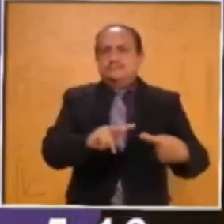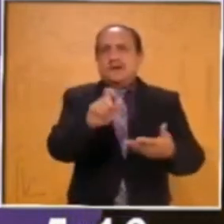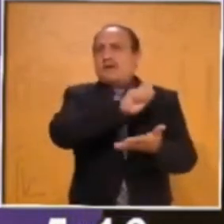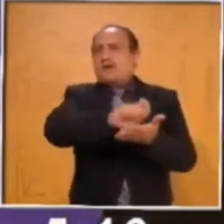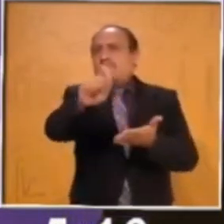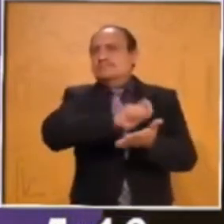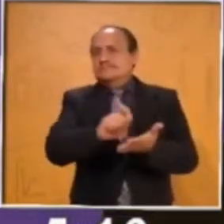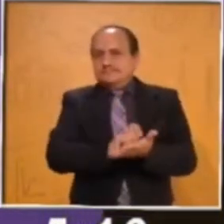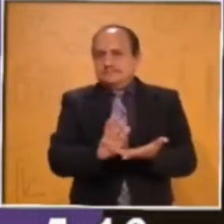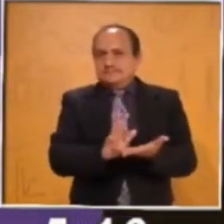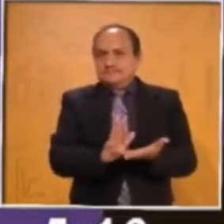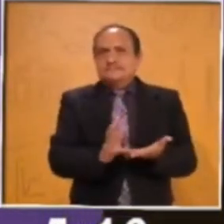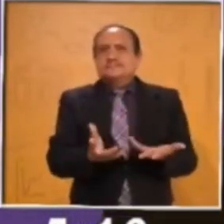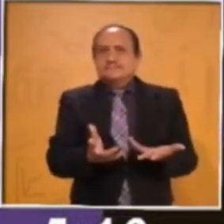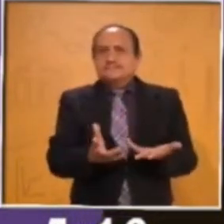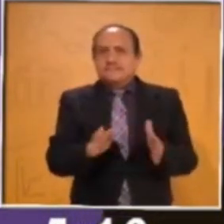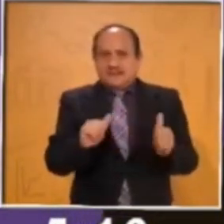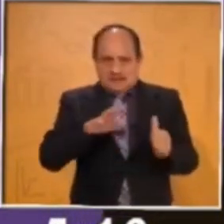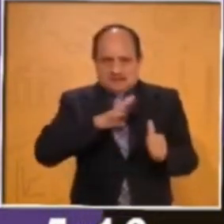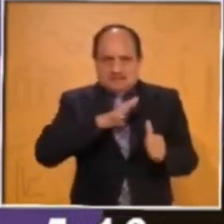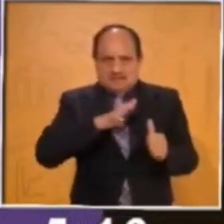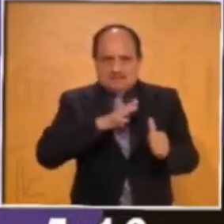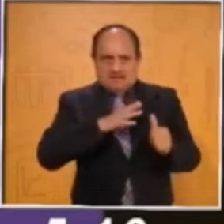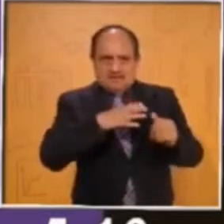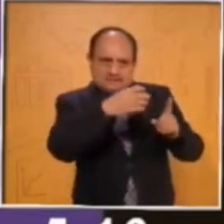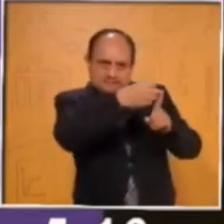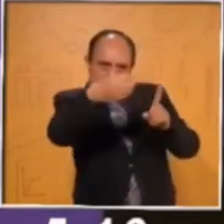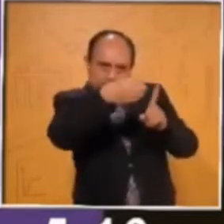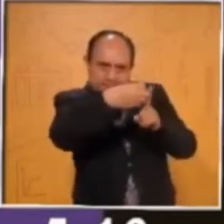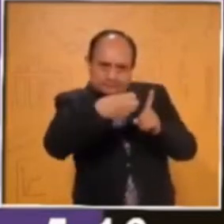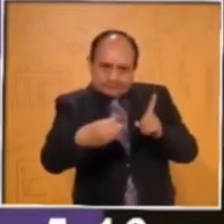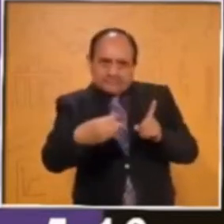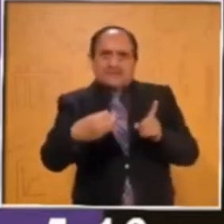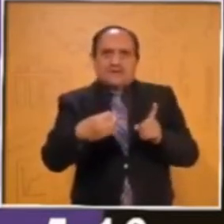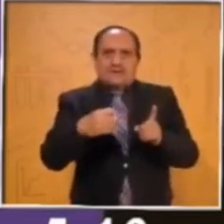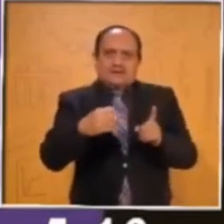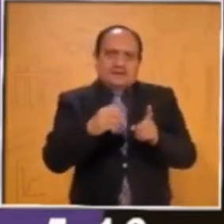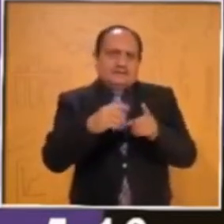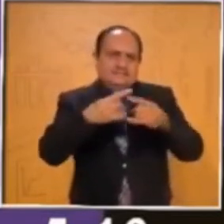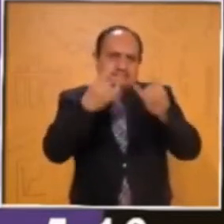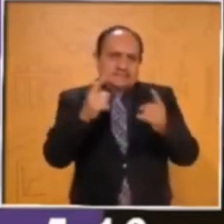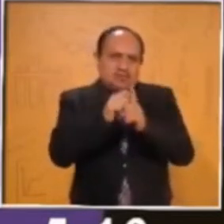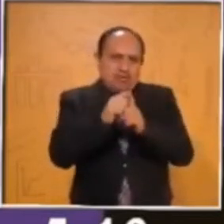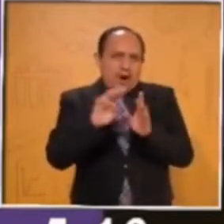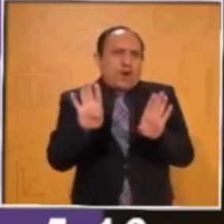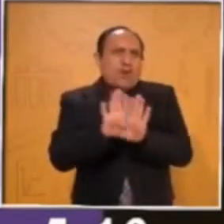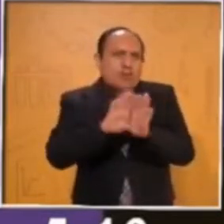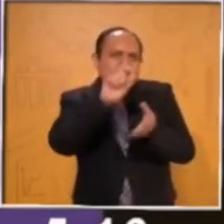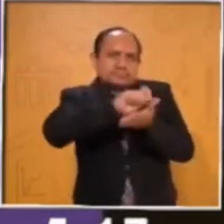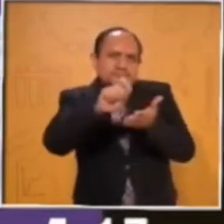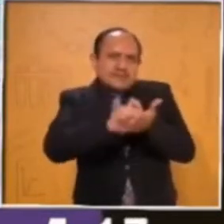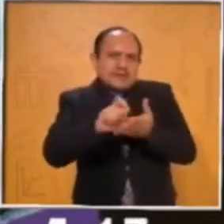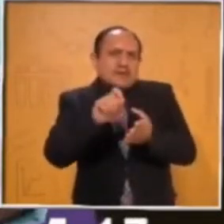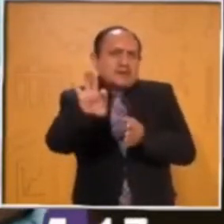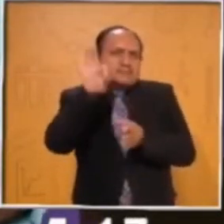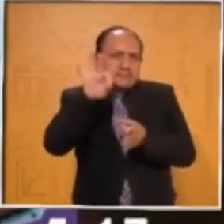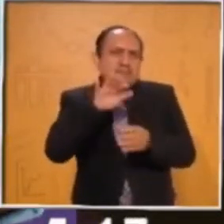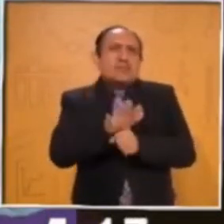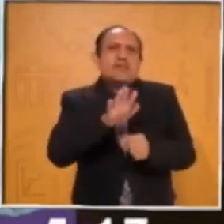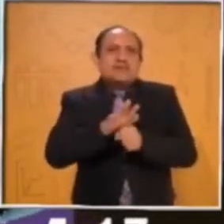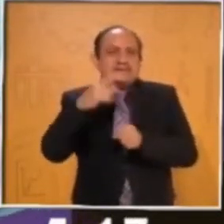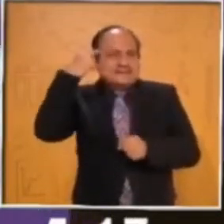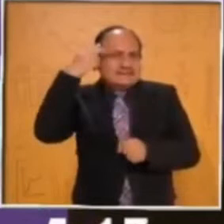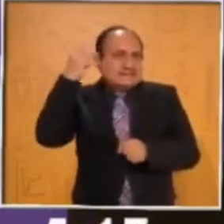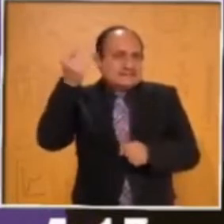cómic. Ya tenemos los elementos de los cómics, ahora vamos a ver qué narración vamos a escoger. Para eso vamos a activar